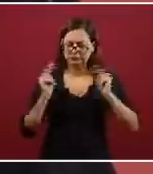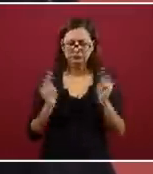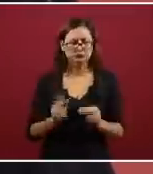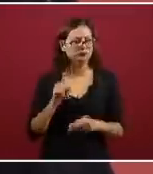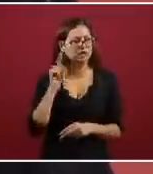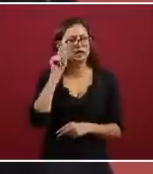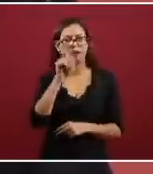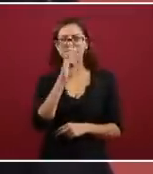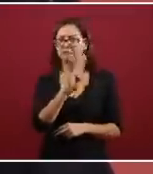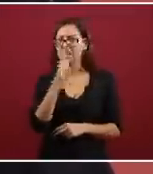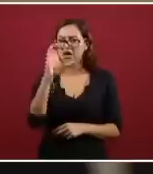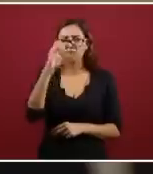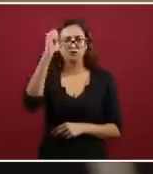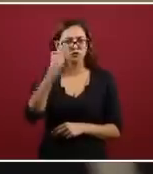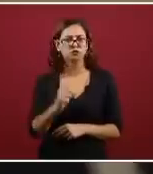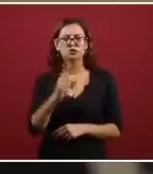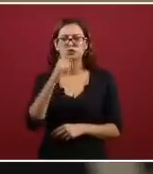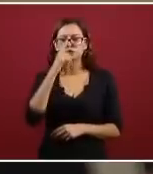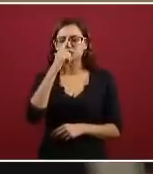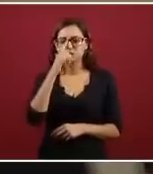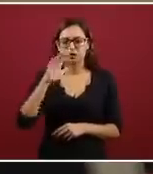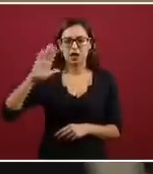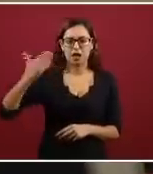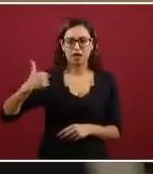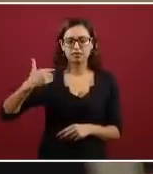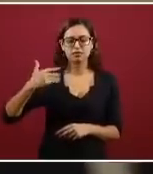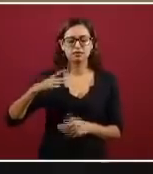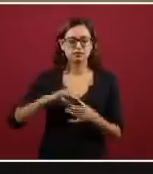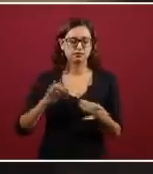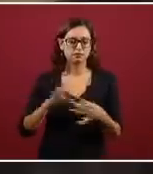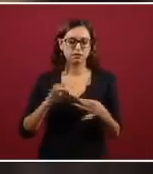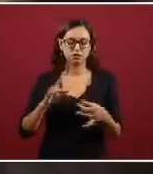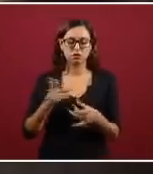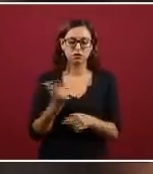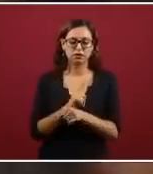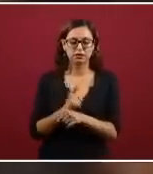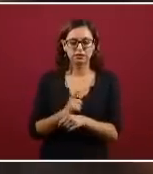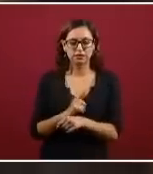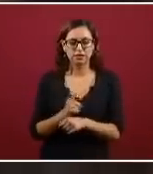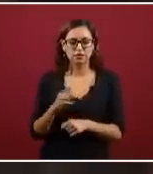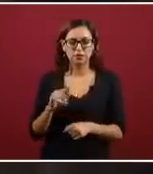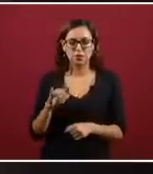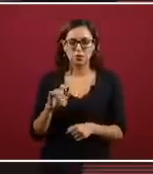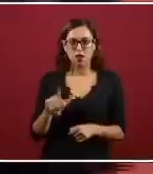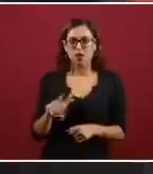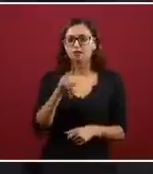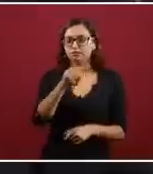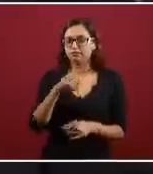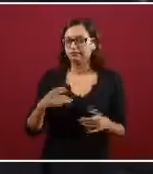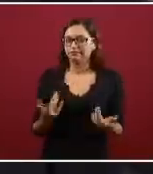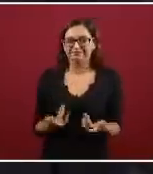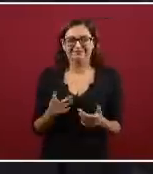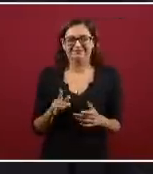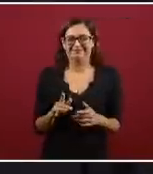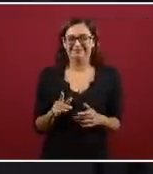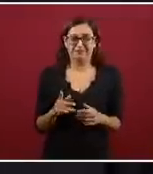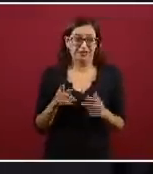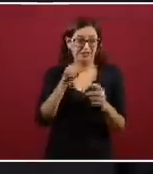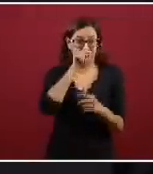Baja California Sur. Como decía aquí el licenciado Bartlett, son las